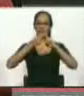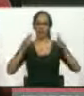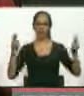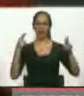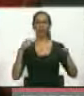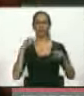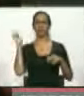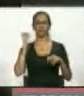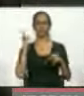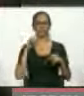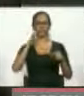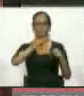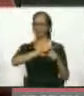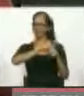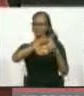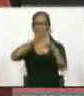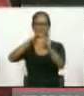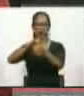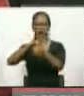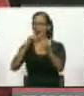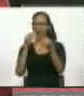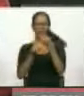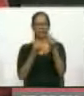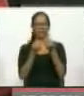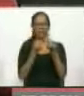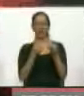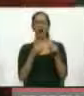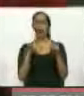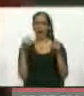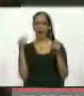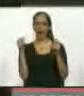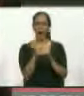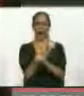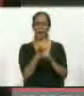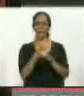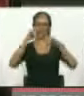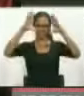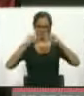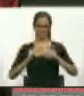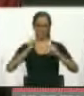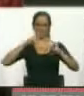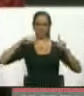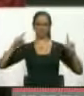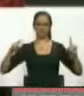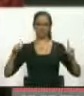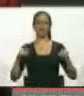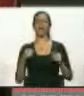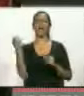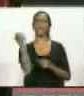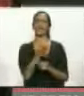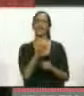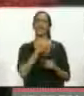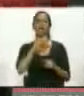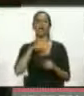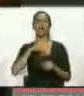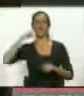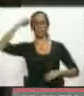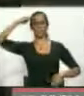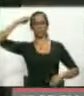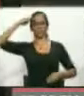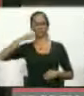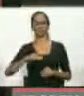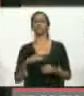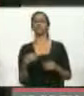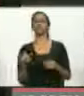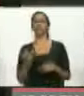drones han lanzado golpes eléctricos han asesinado a miembros de la fuerza armada nacional bolivariana han